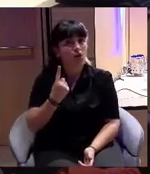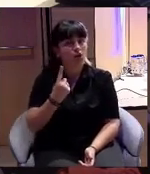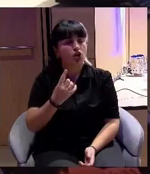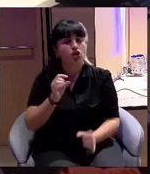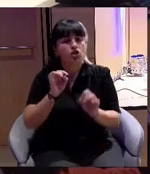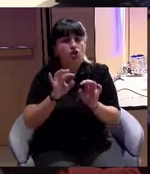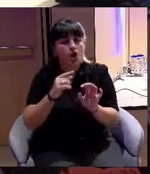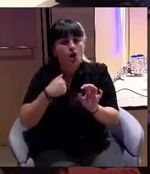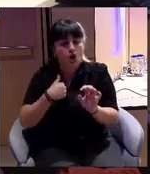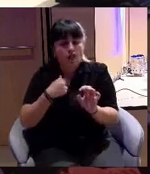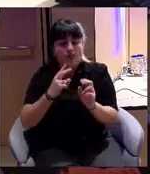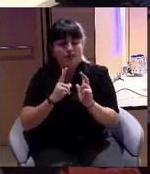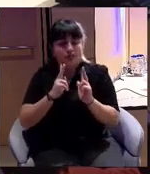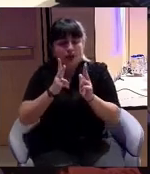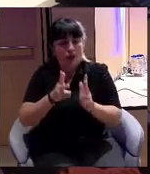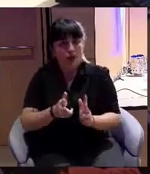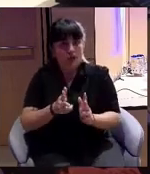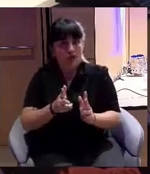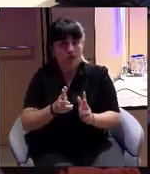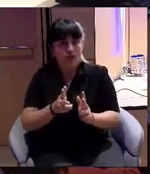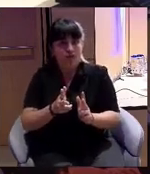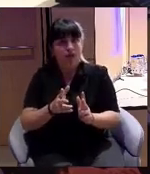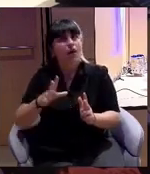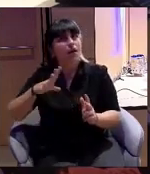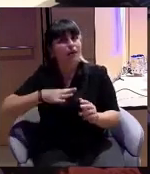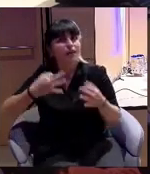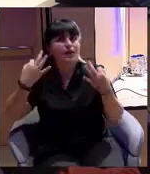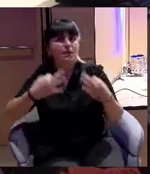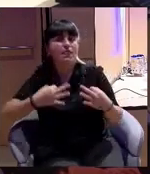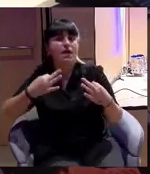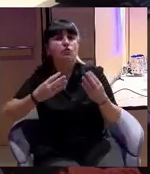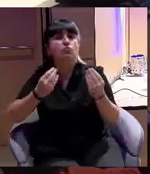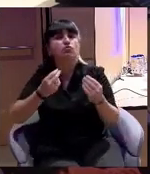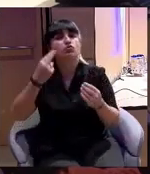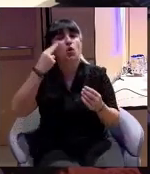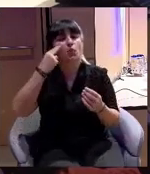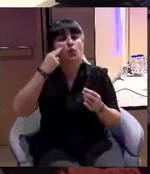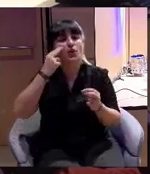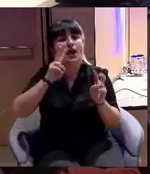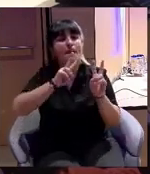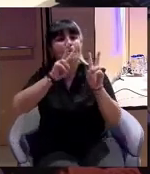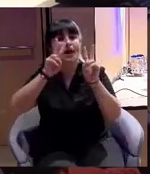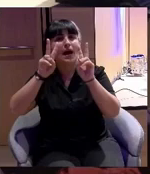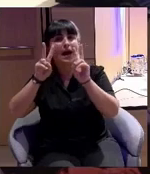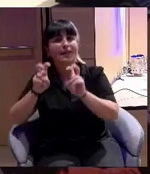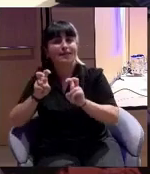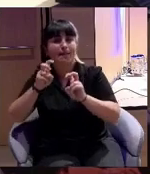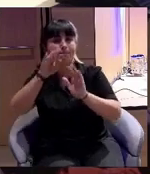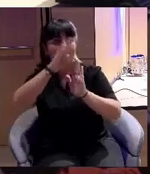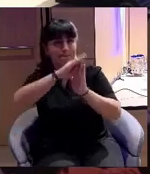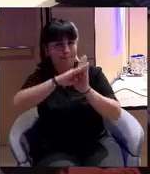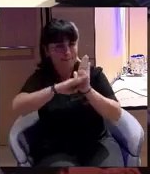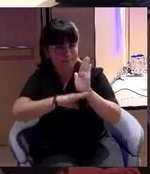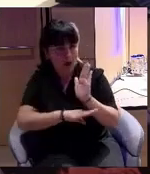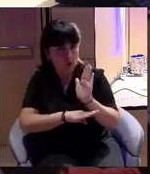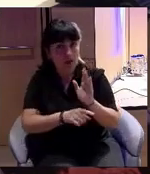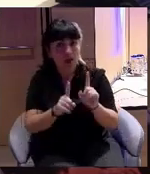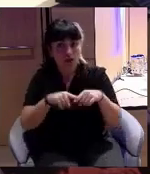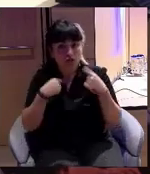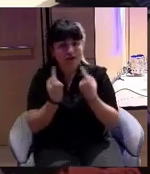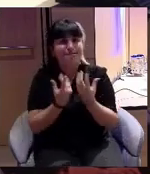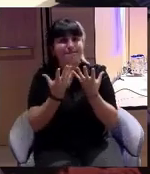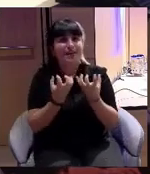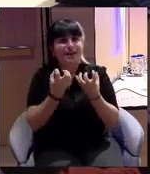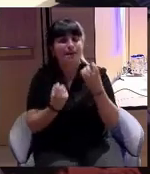comentario sobre lo que decías vos tuvimos mucho problema con el tema de Pauta queríamos pautar eh ciertas publicaciones